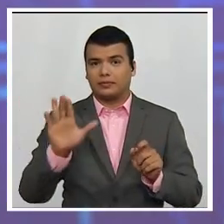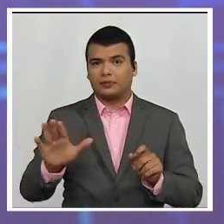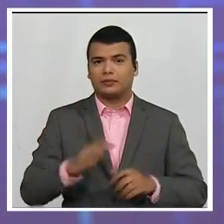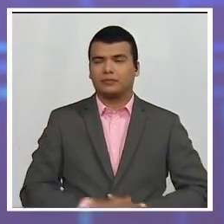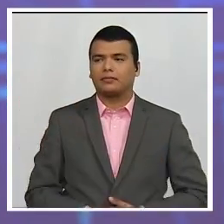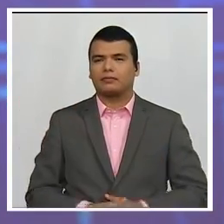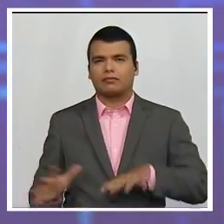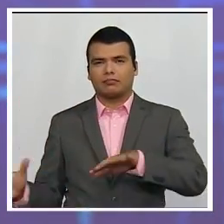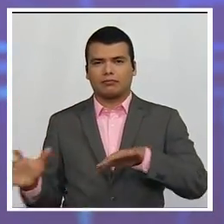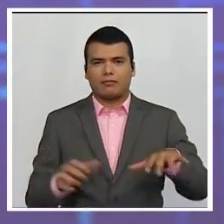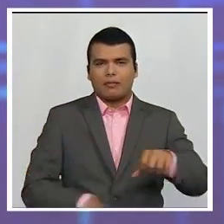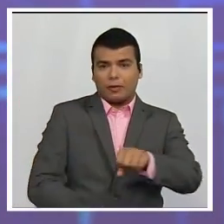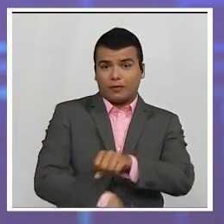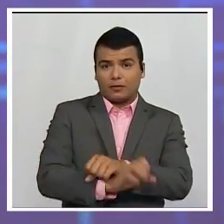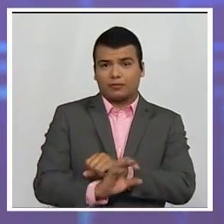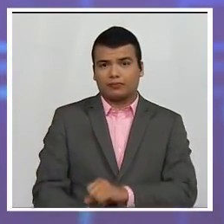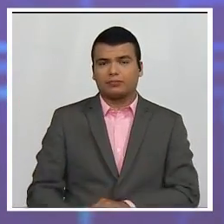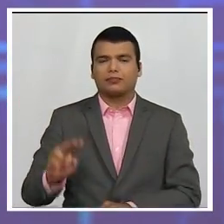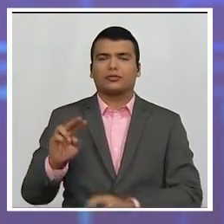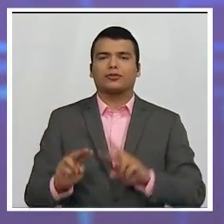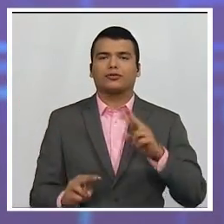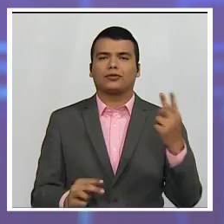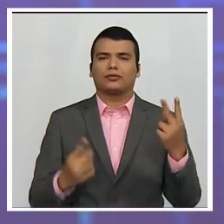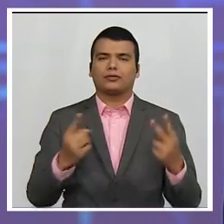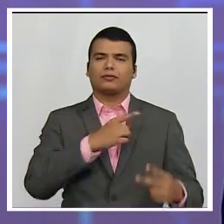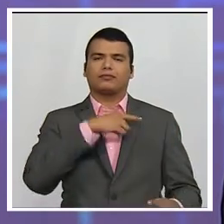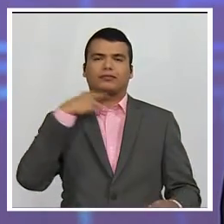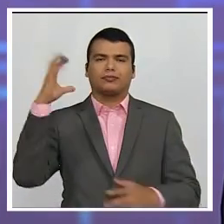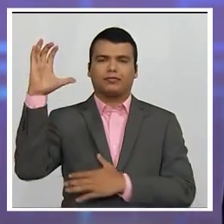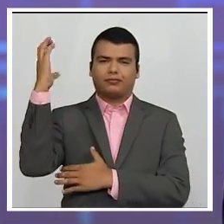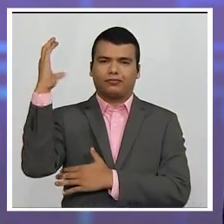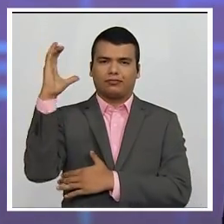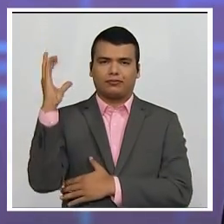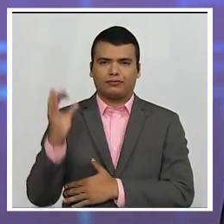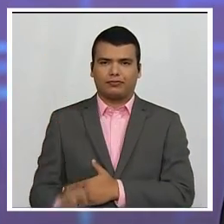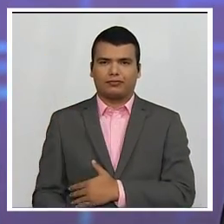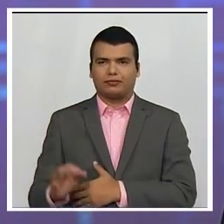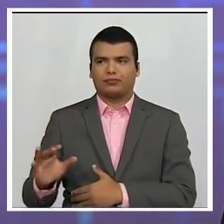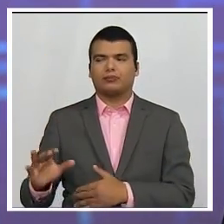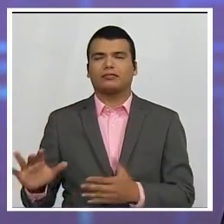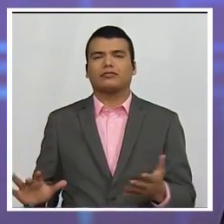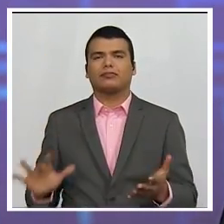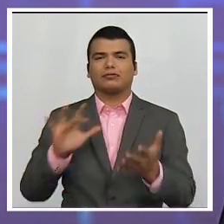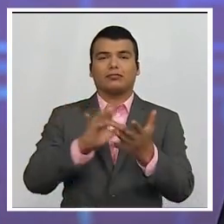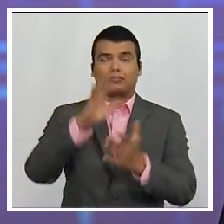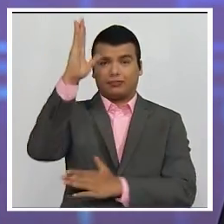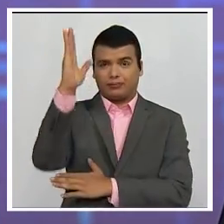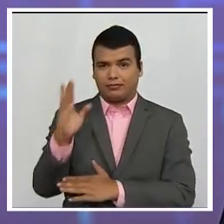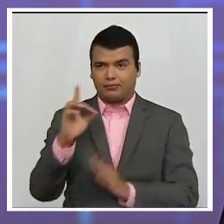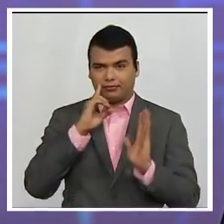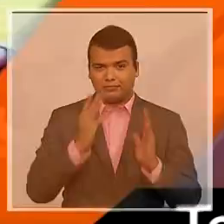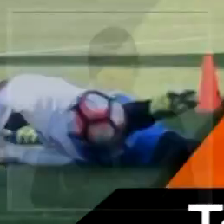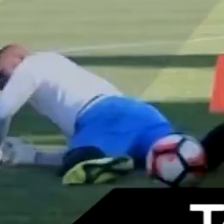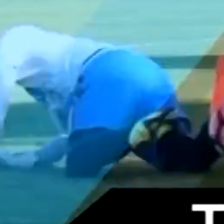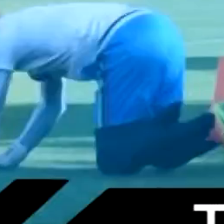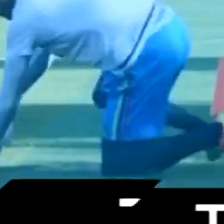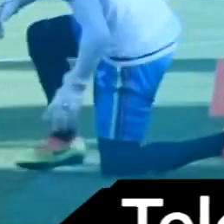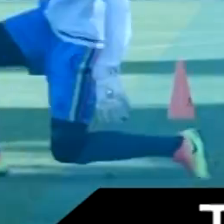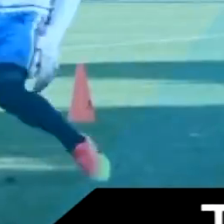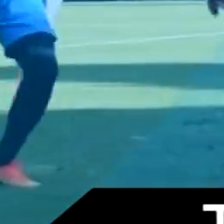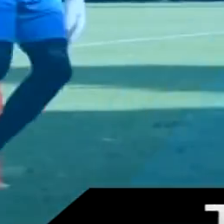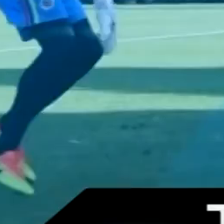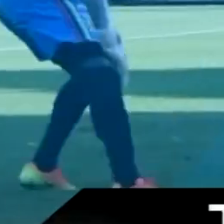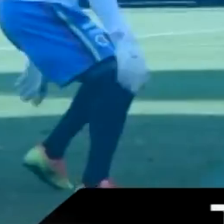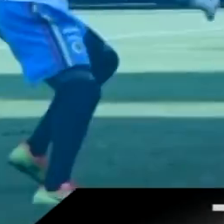pasemos al fútbol por 2 goles a 1 cayó la selección nacional en su visita al combinado brasileño si